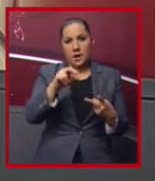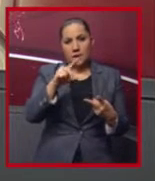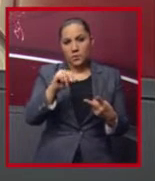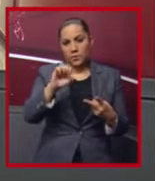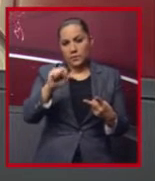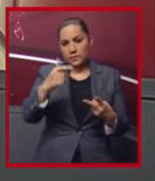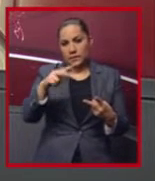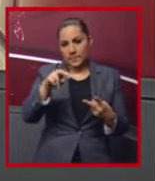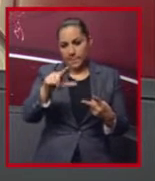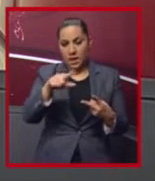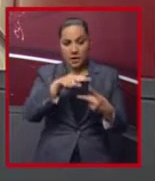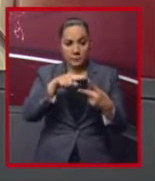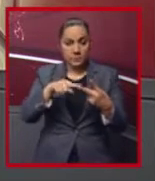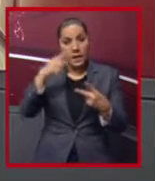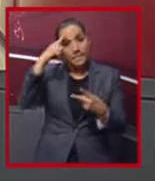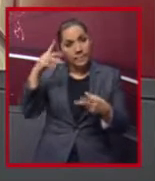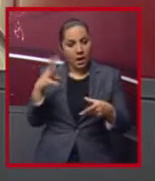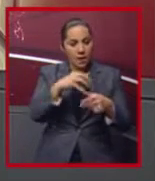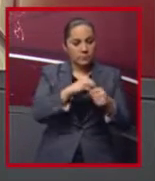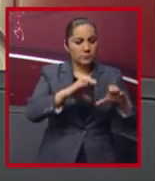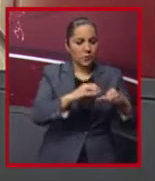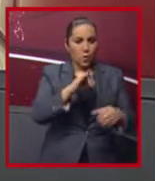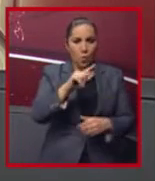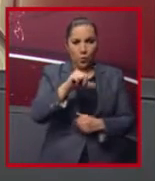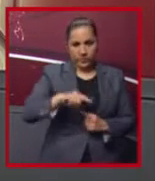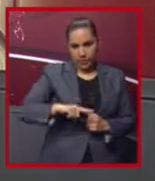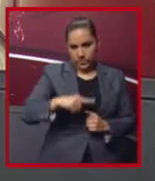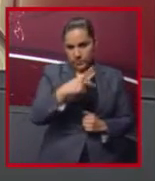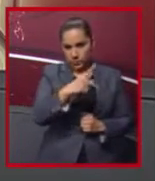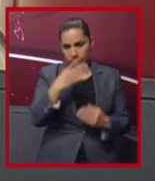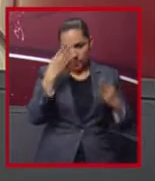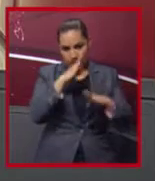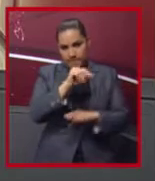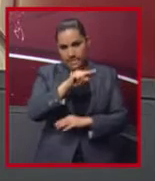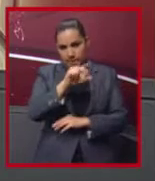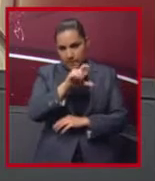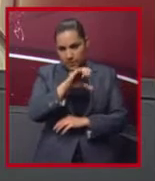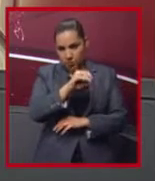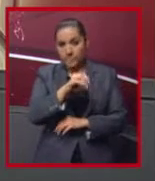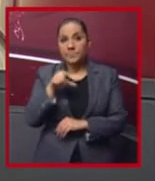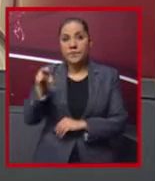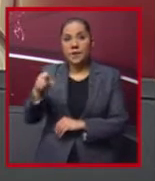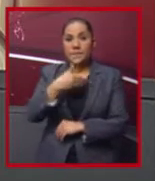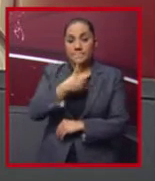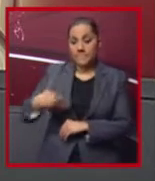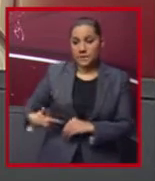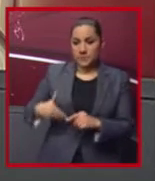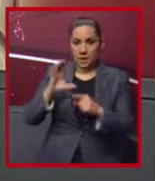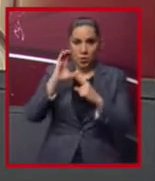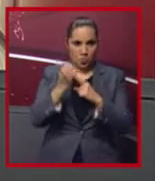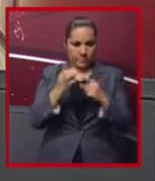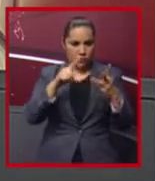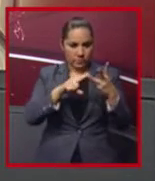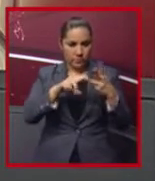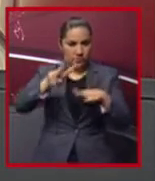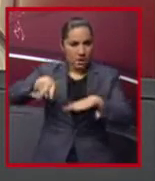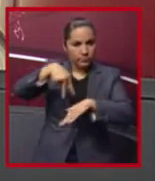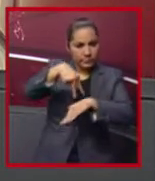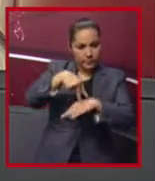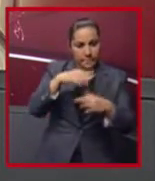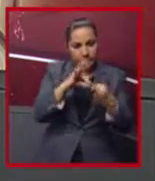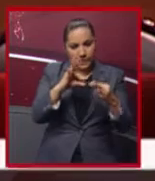integrantes de la Junta de Gobierno del Banco de México. Los proyectos fueron fundamentados por el presidente de la tercera comisión.